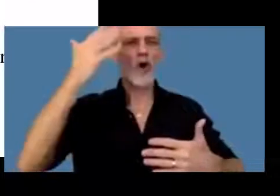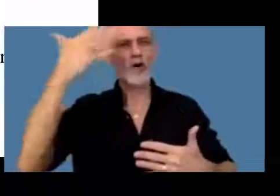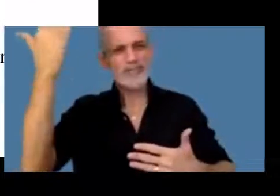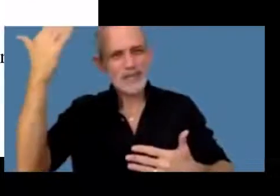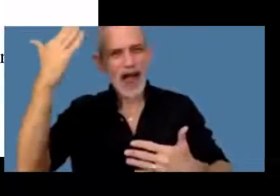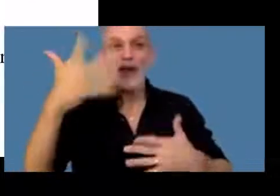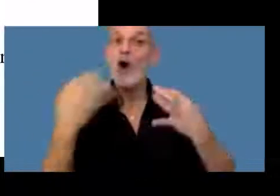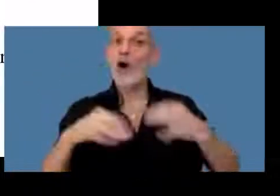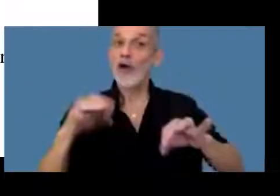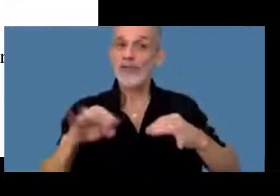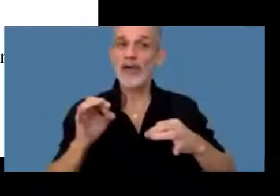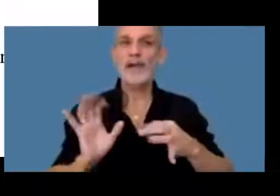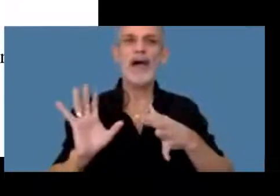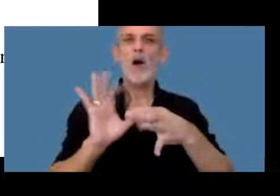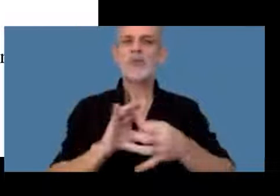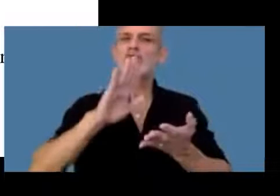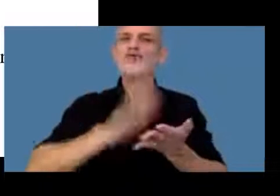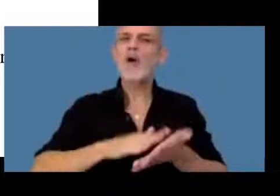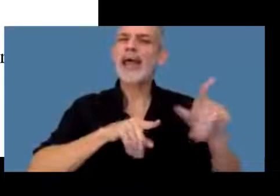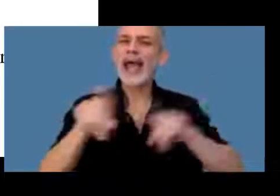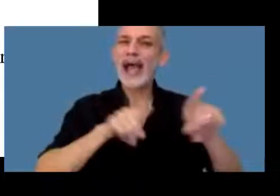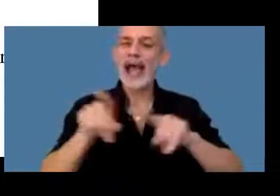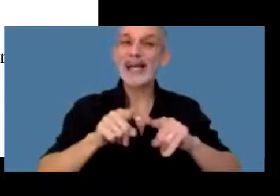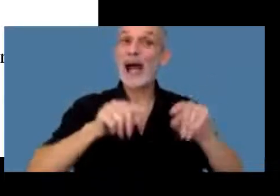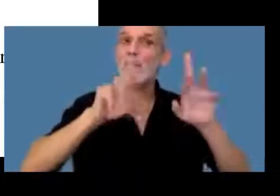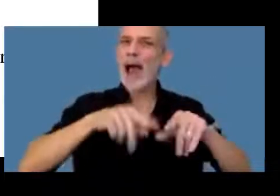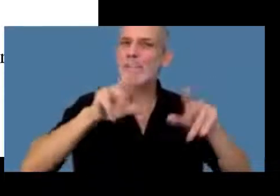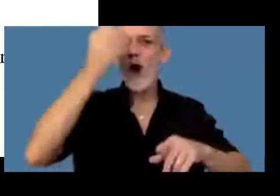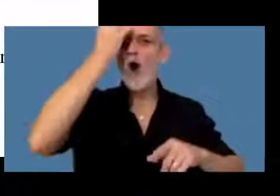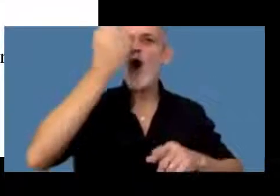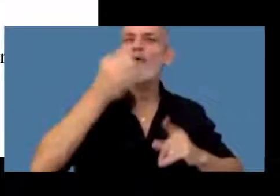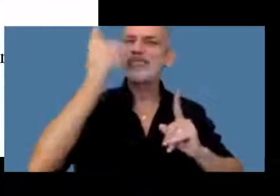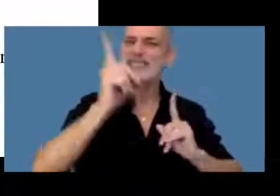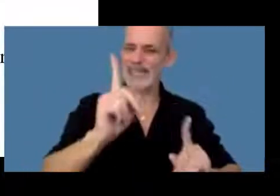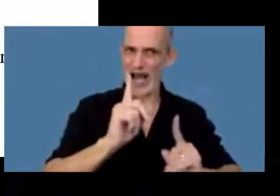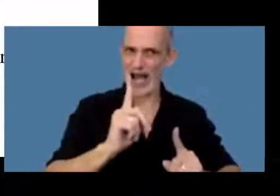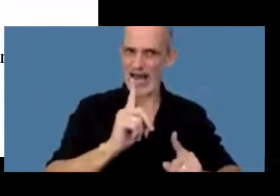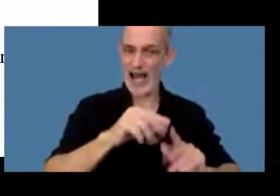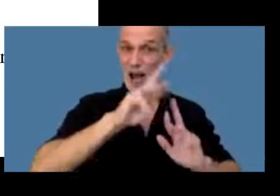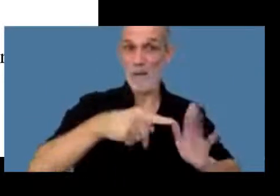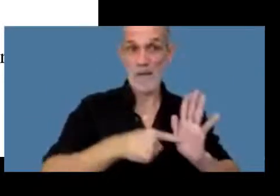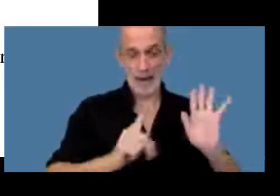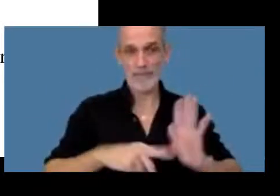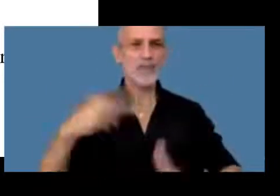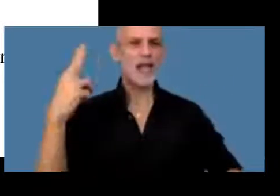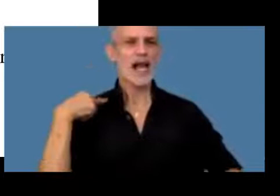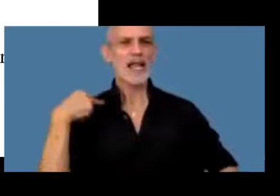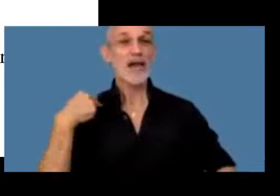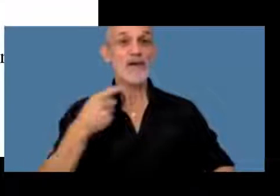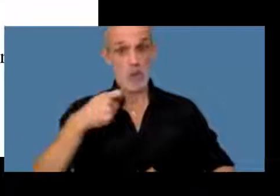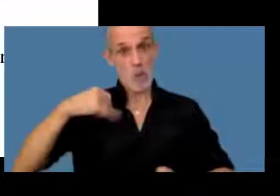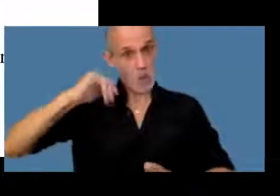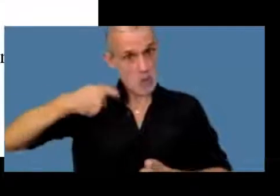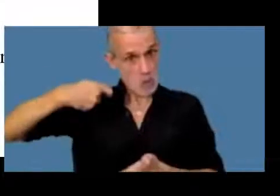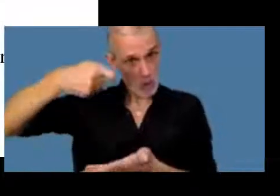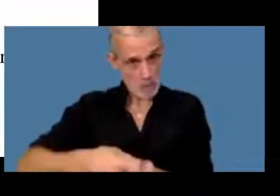debe ser sobre carreras con planes oficiales de enseñanza. Si un empleador decide pagarle el